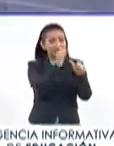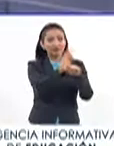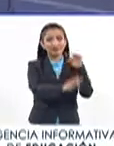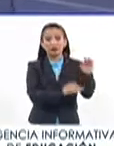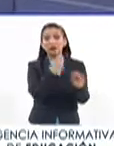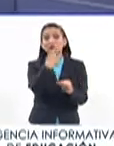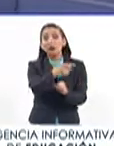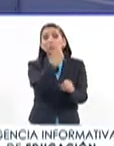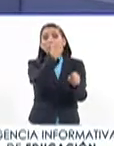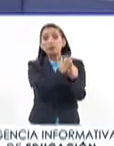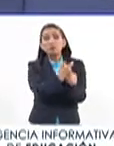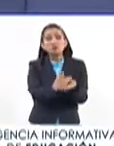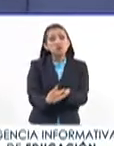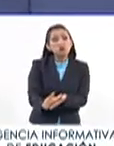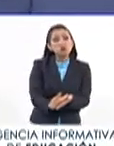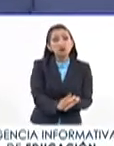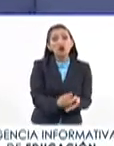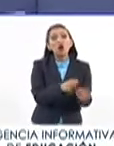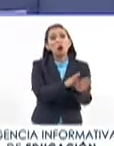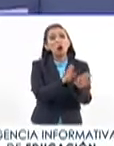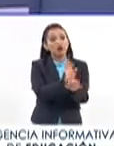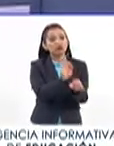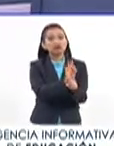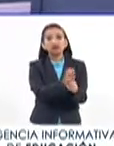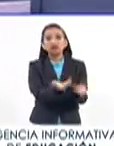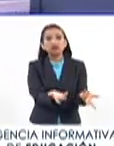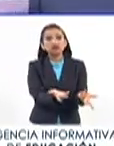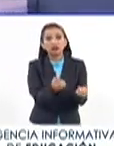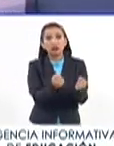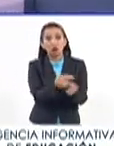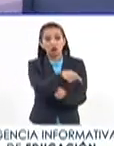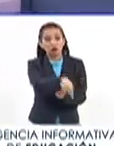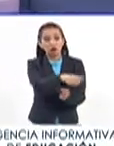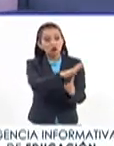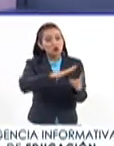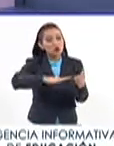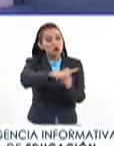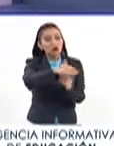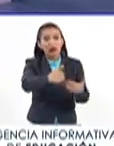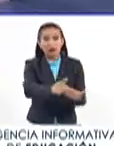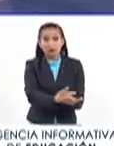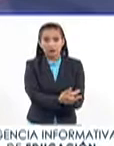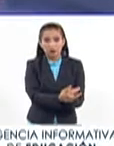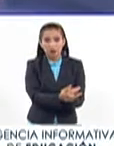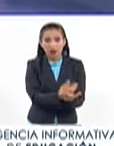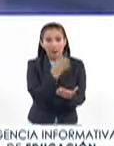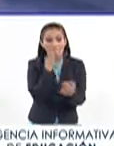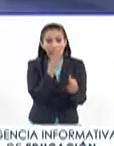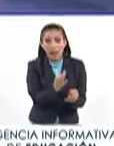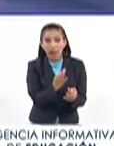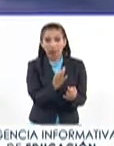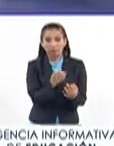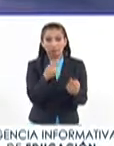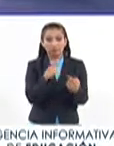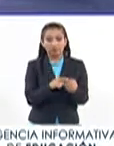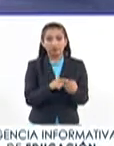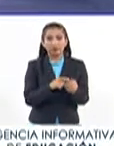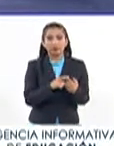lo que llamamos la primera infancia. ¿Cómo garantizamos pues que las condiciones de nacimiento sean las